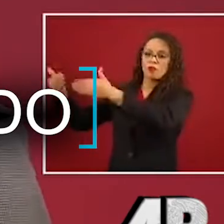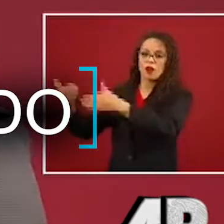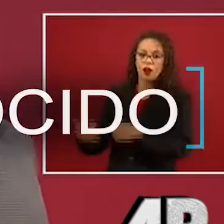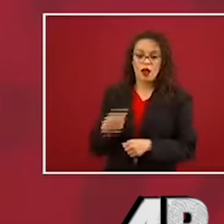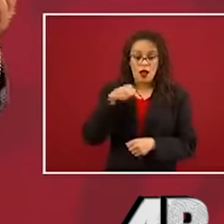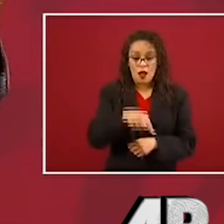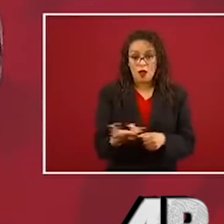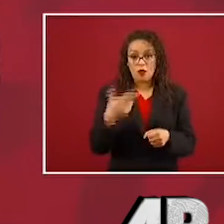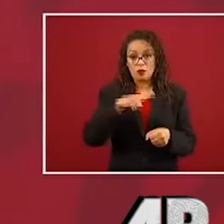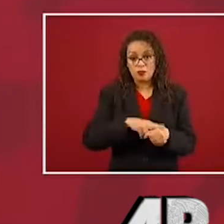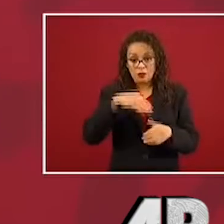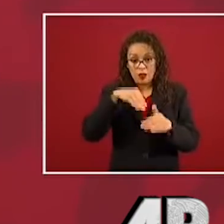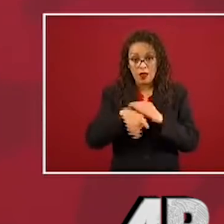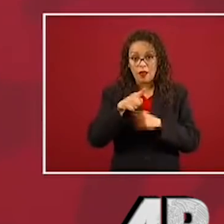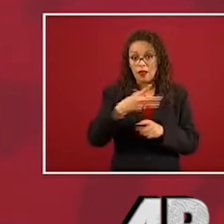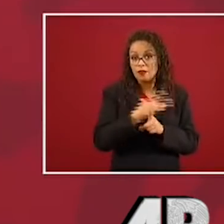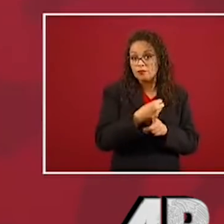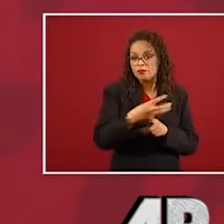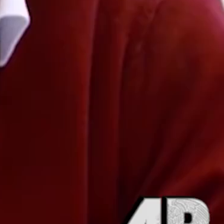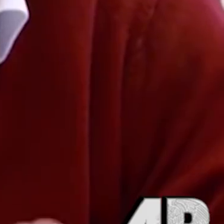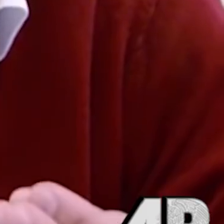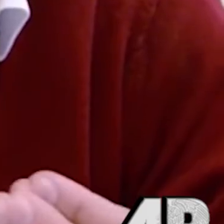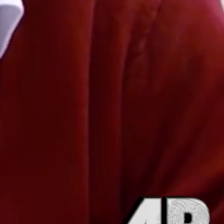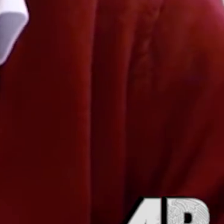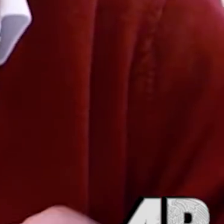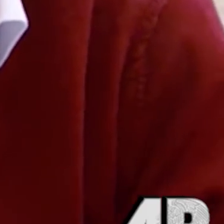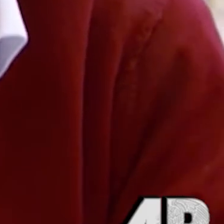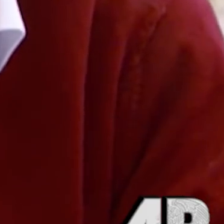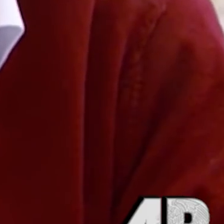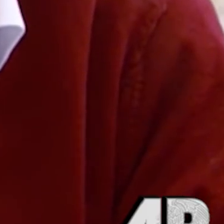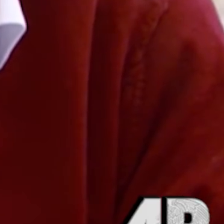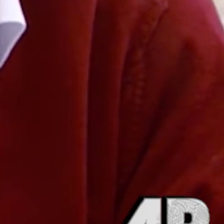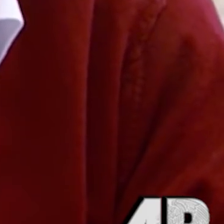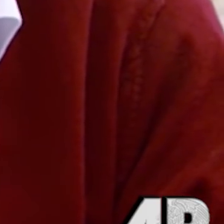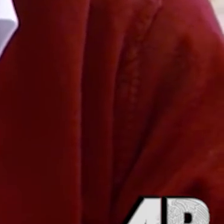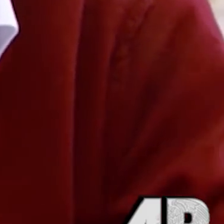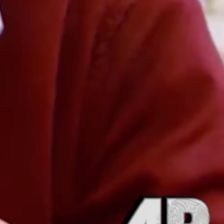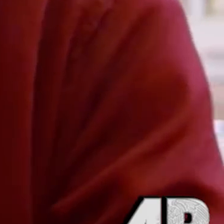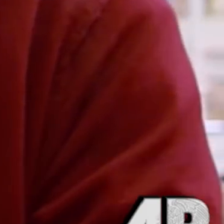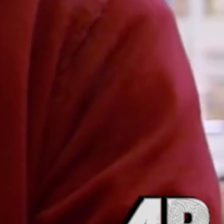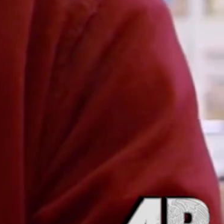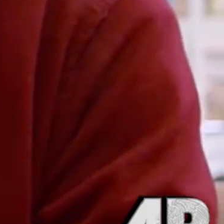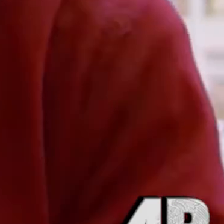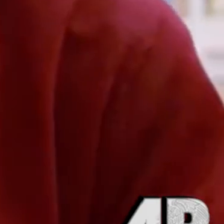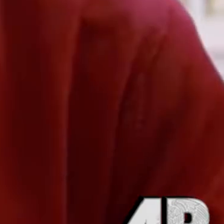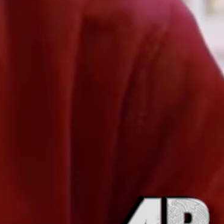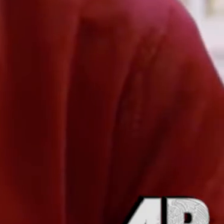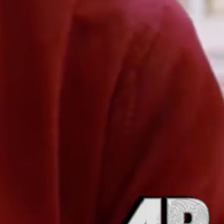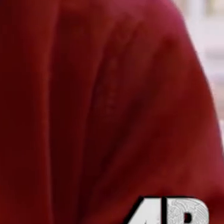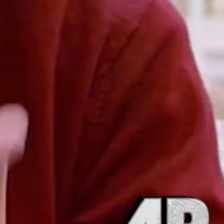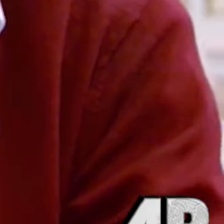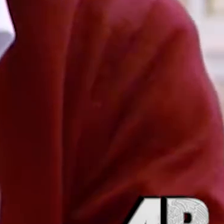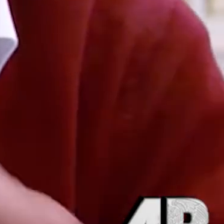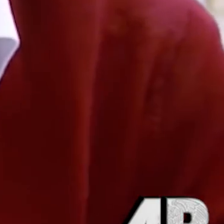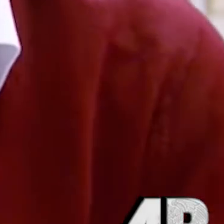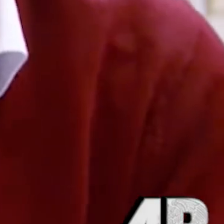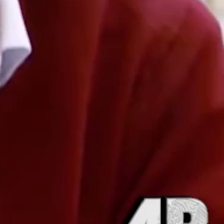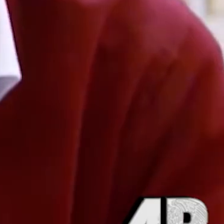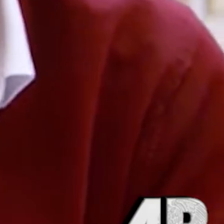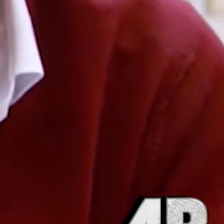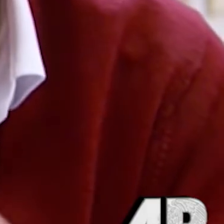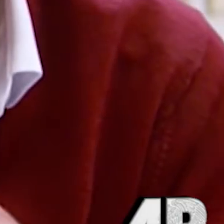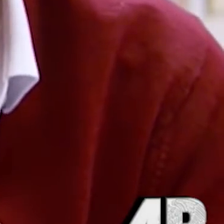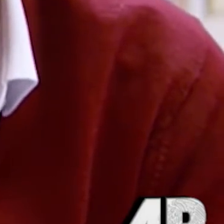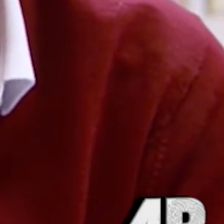República. Antes de comenzar, los invitamos a suscribirse al canal, darle like a este video y compartir esta valiosísima información